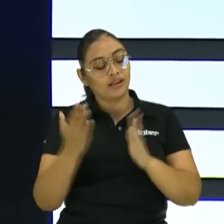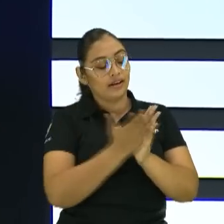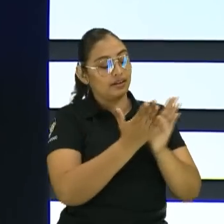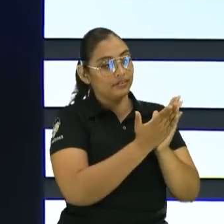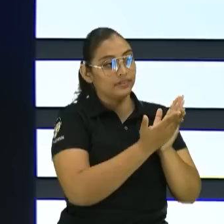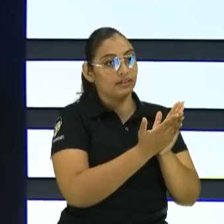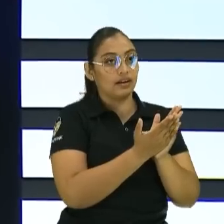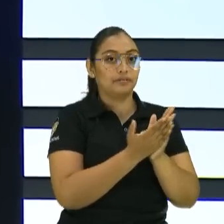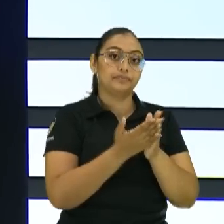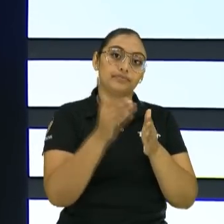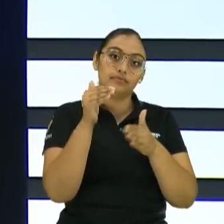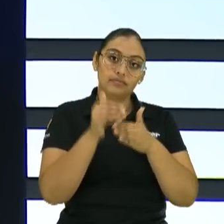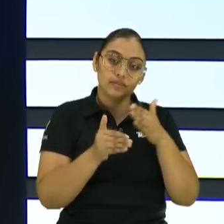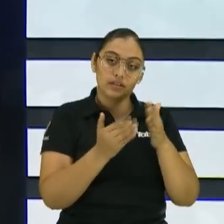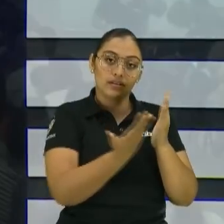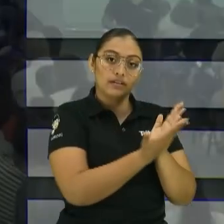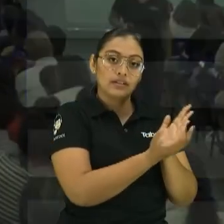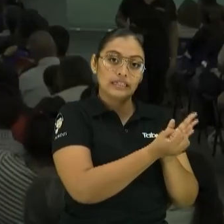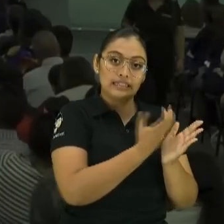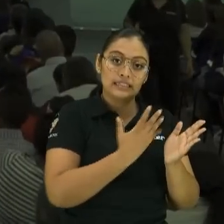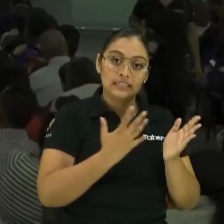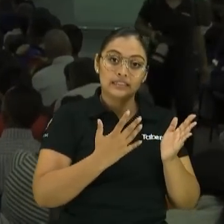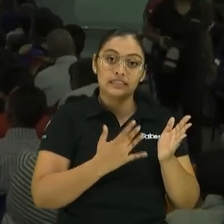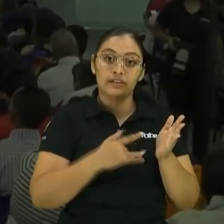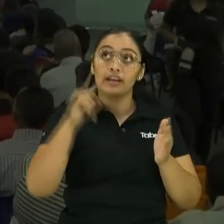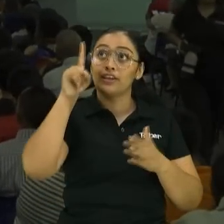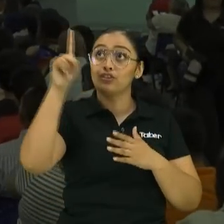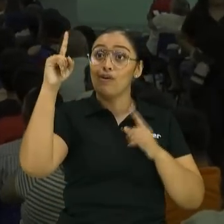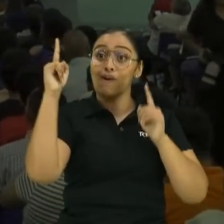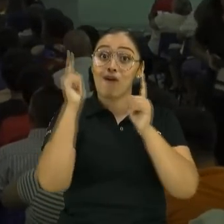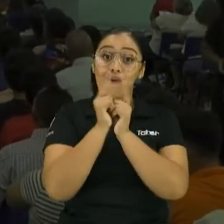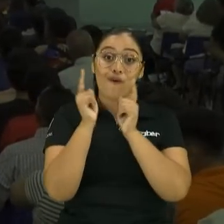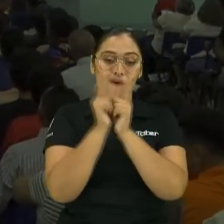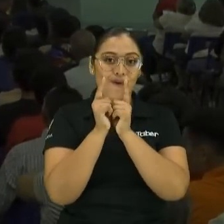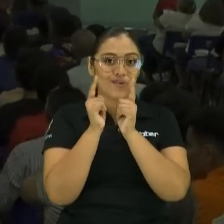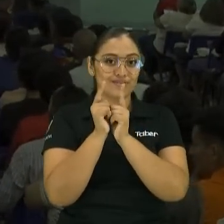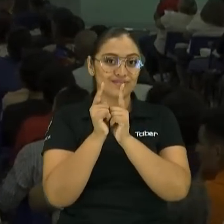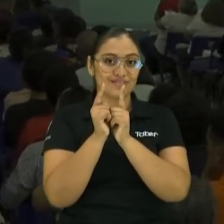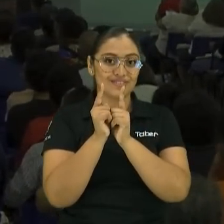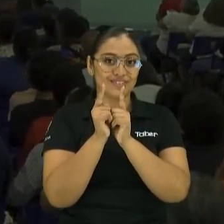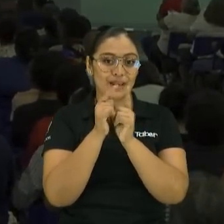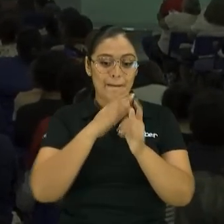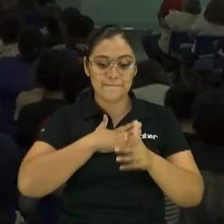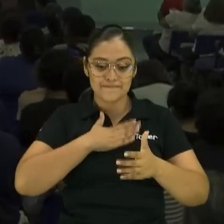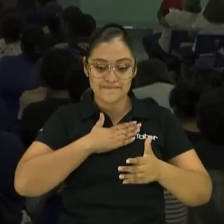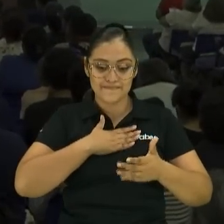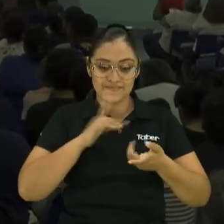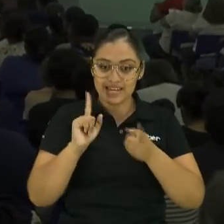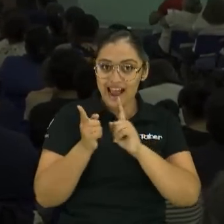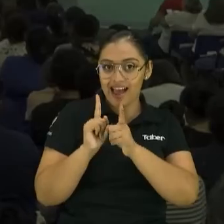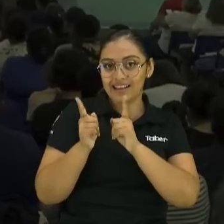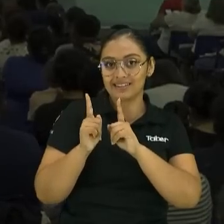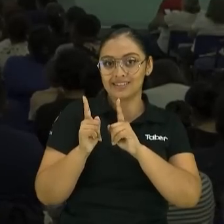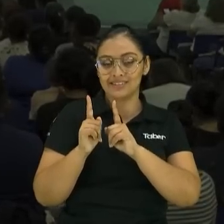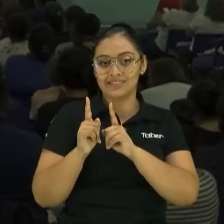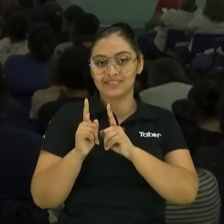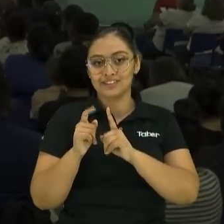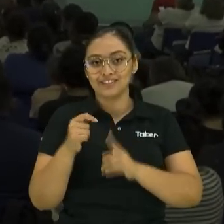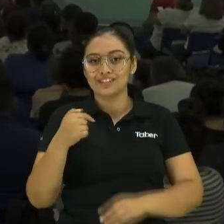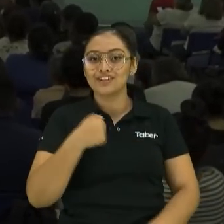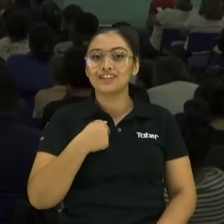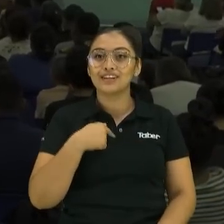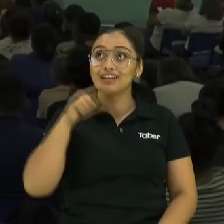conozco tus obras que no eres ni frío ni caliente Ojalá el Ojalá de Dios Ojalá le dieran el trabajo digo